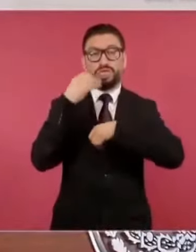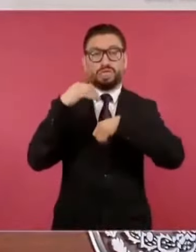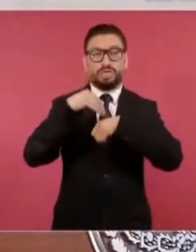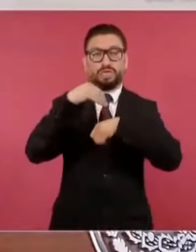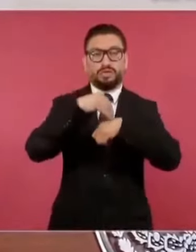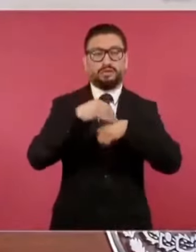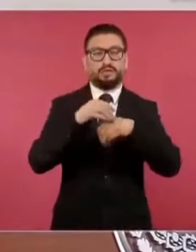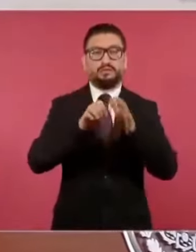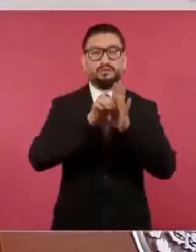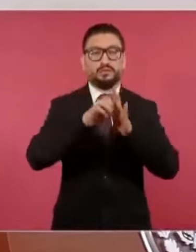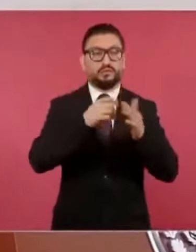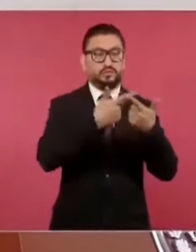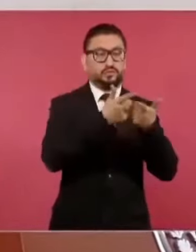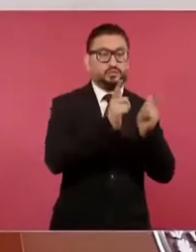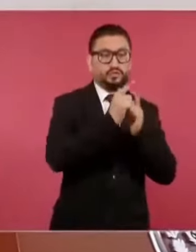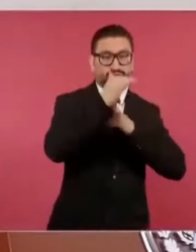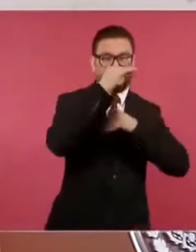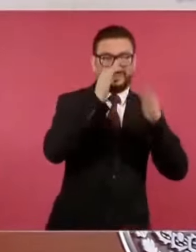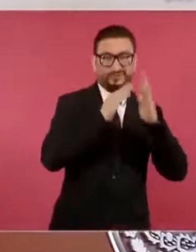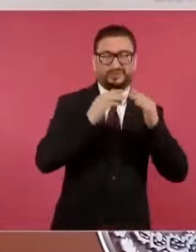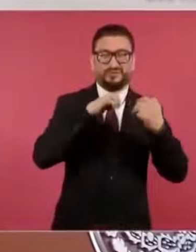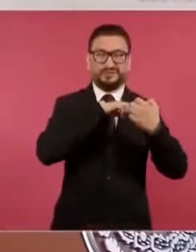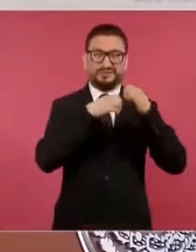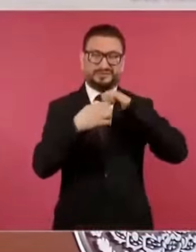los de la oposición están diciendo esto,